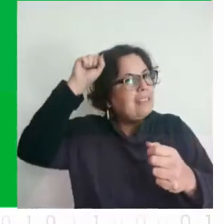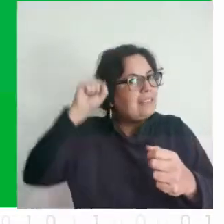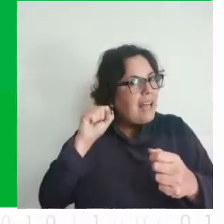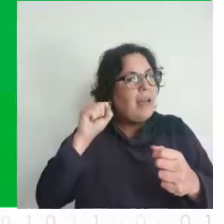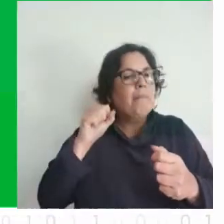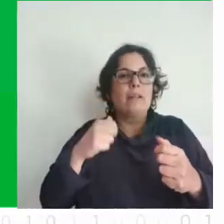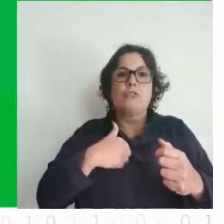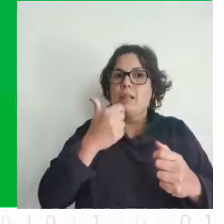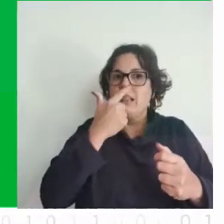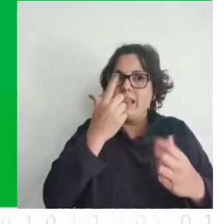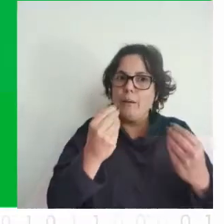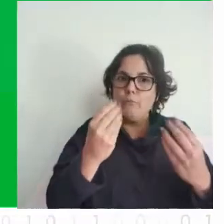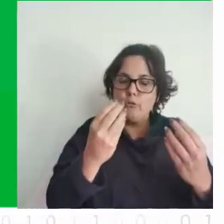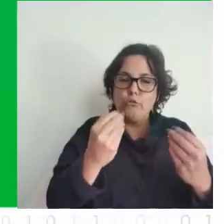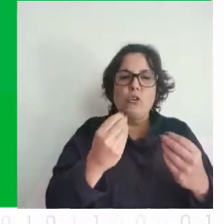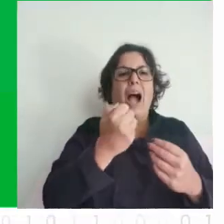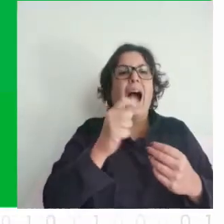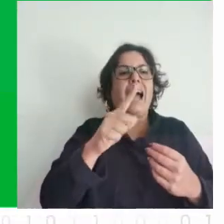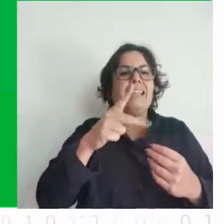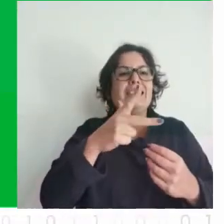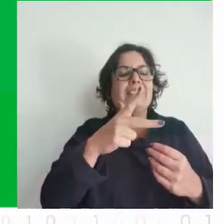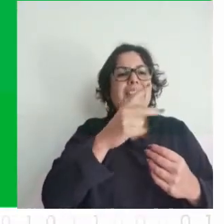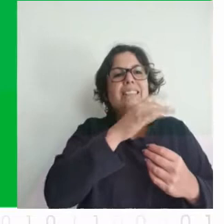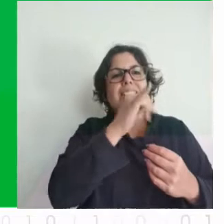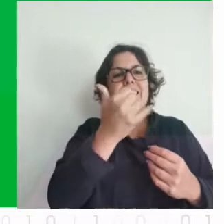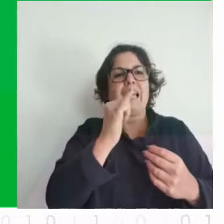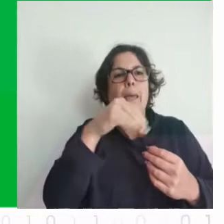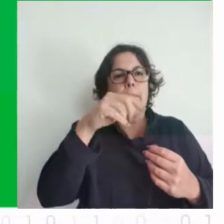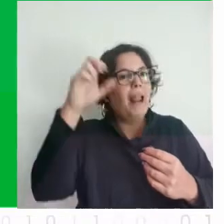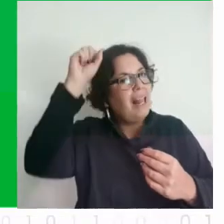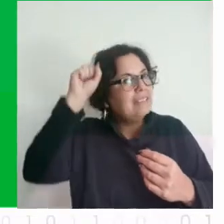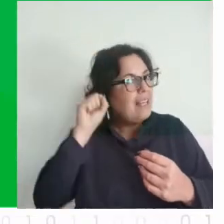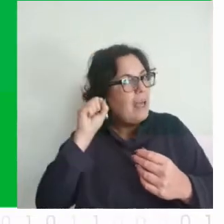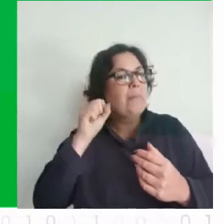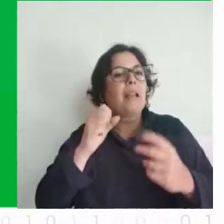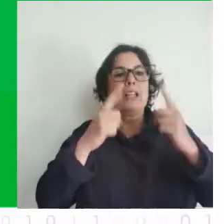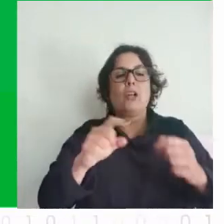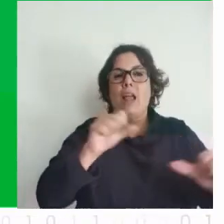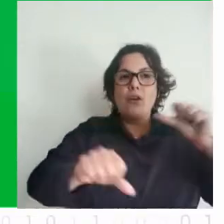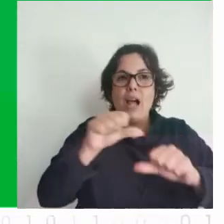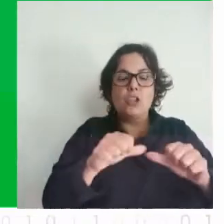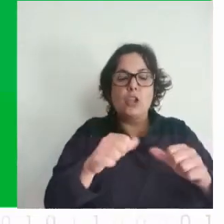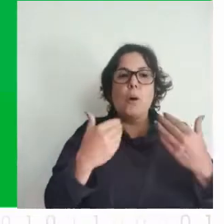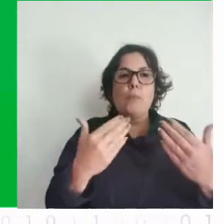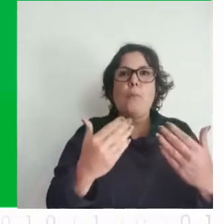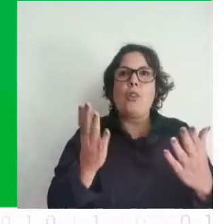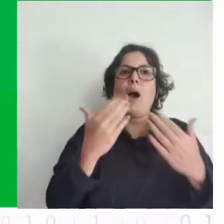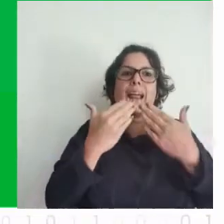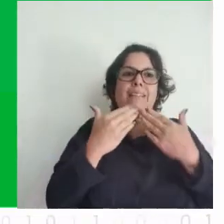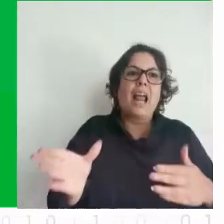interés. Y muchos de estos trabajos que se hacen en el Jackson Laboratory, no podría agradecer a todos,